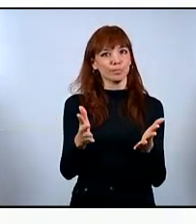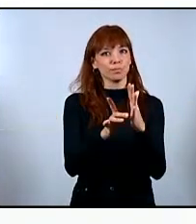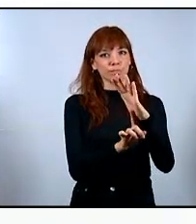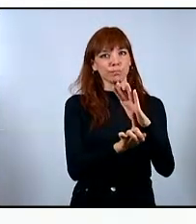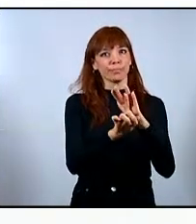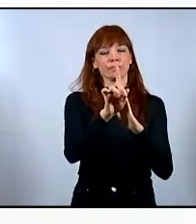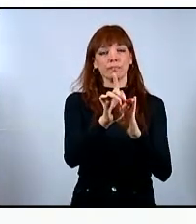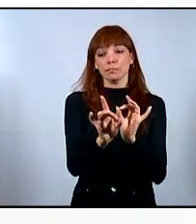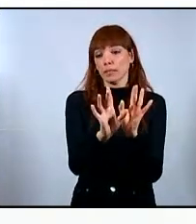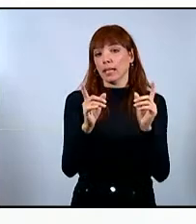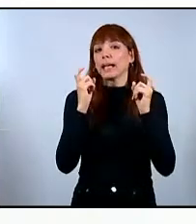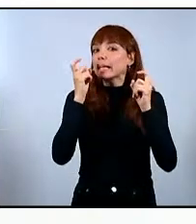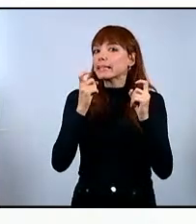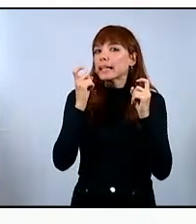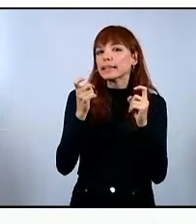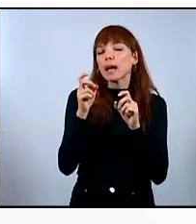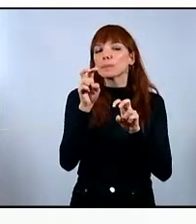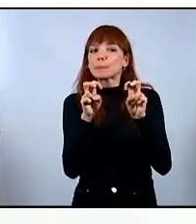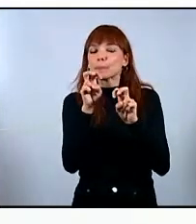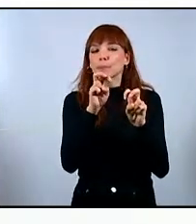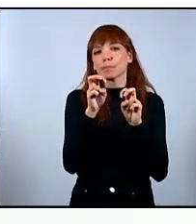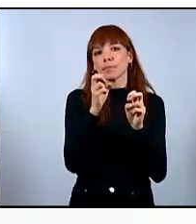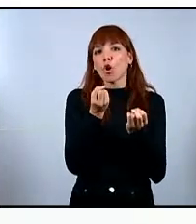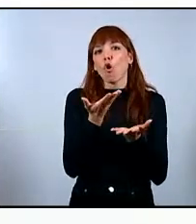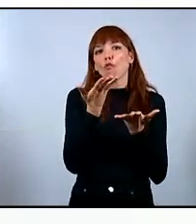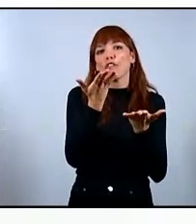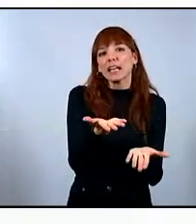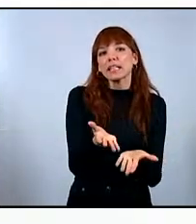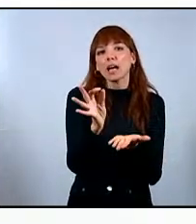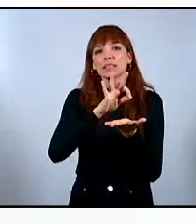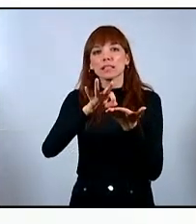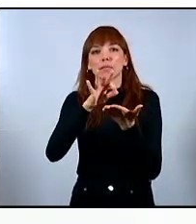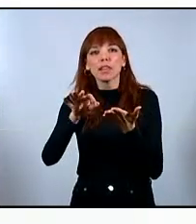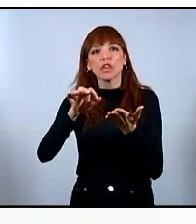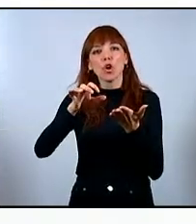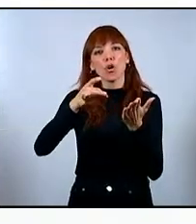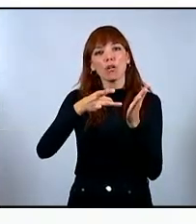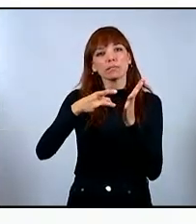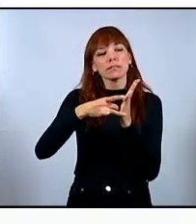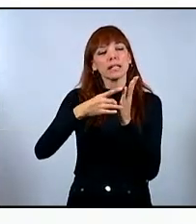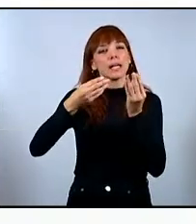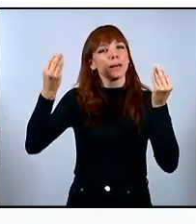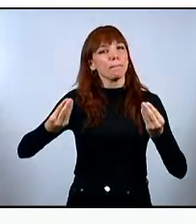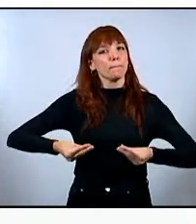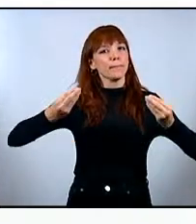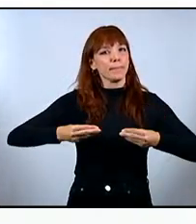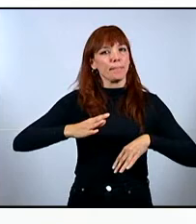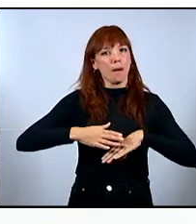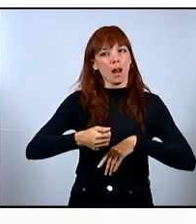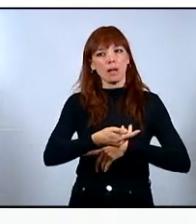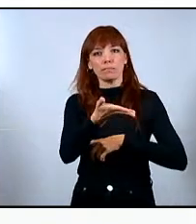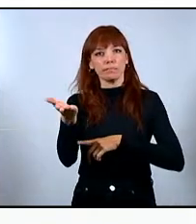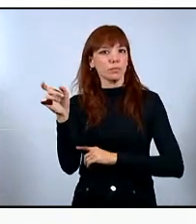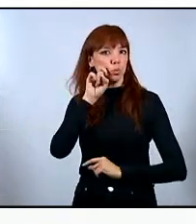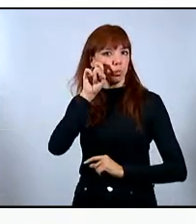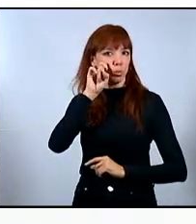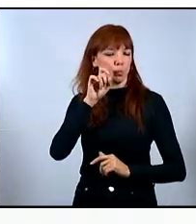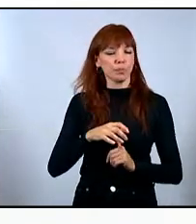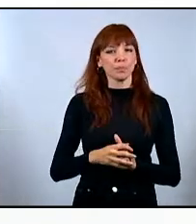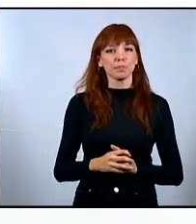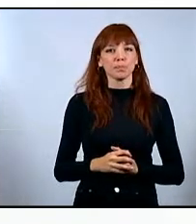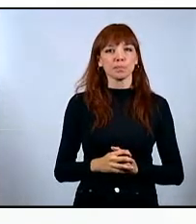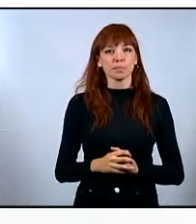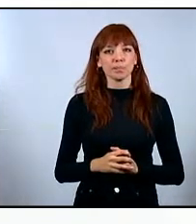por supuesto, la mejora de la oferta y de los servicios que se le ofrecen desde nuestra región a los visitantes. En esta línea